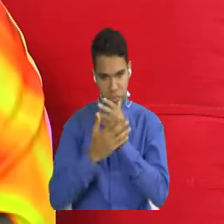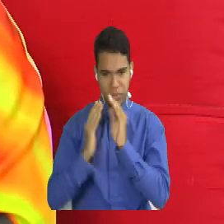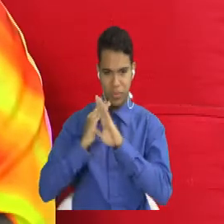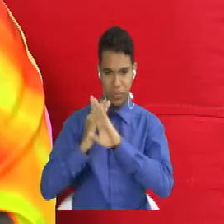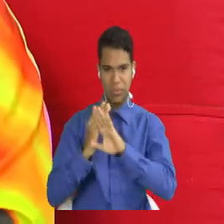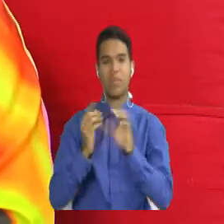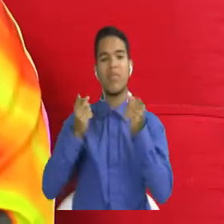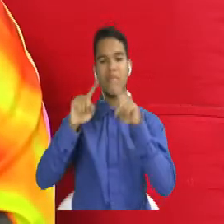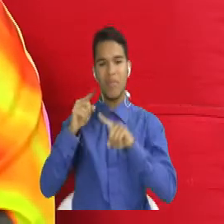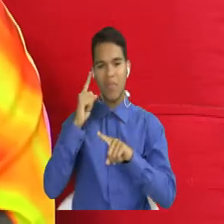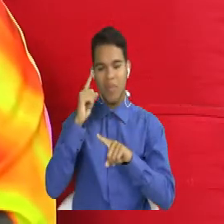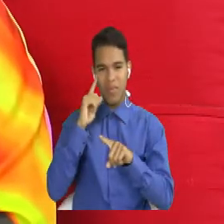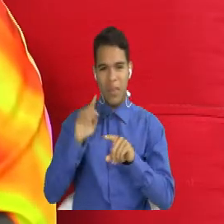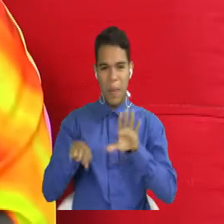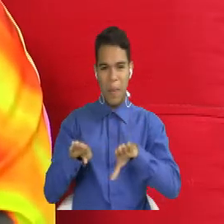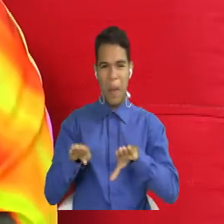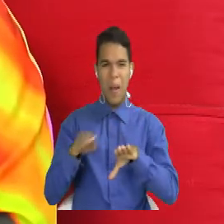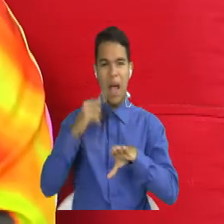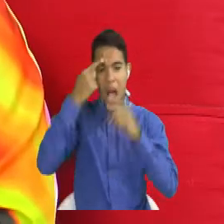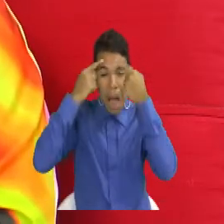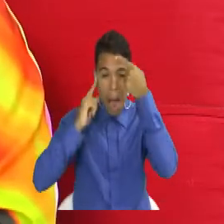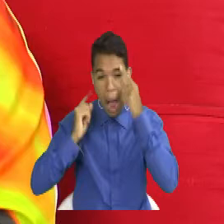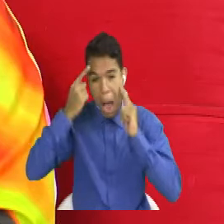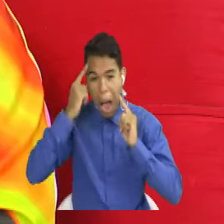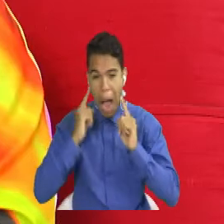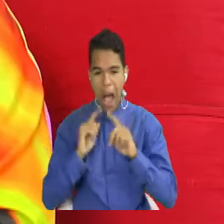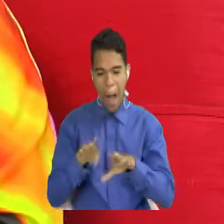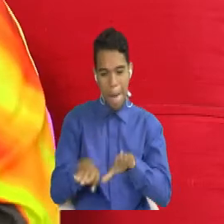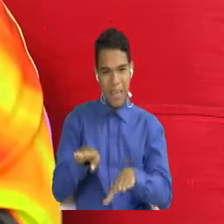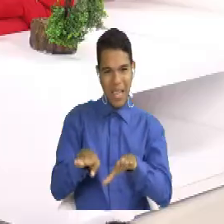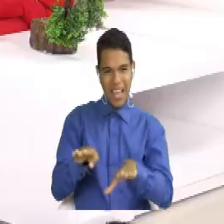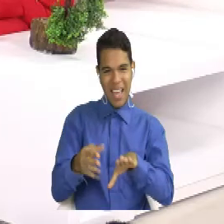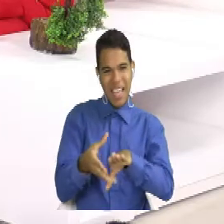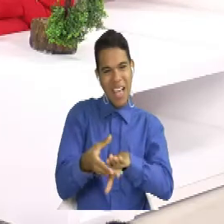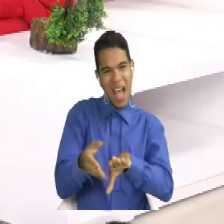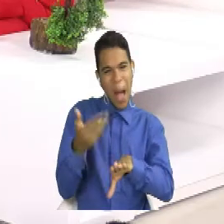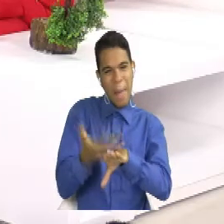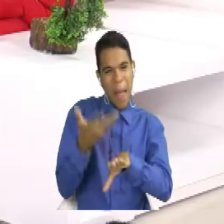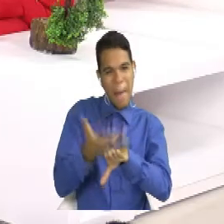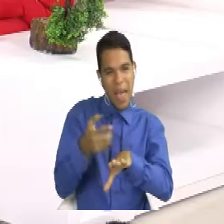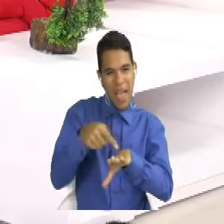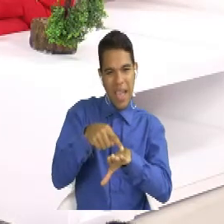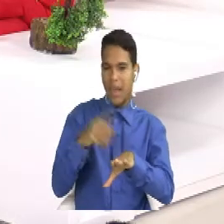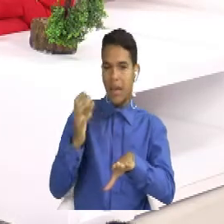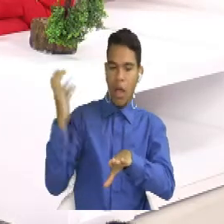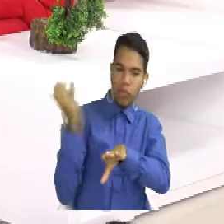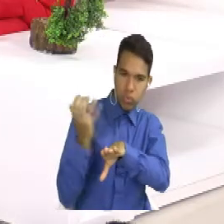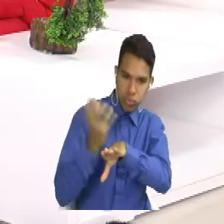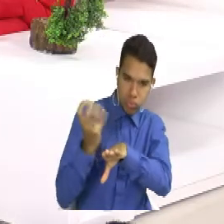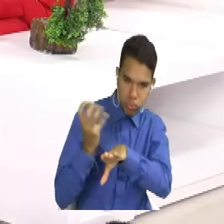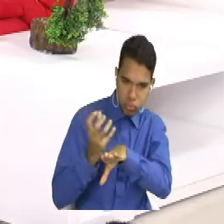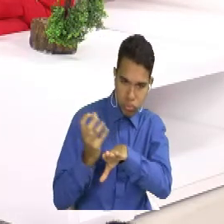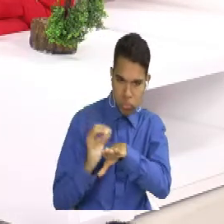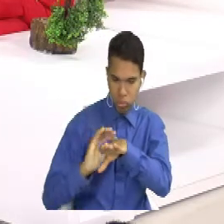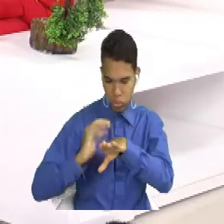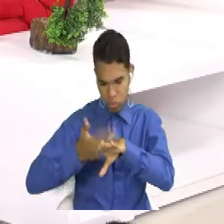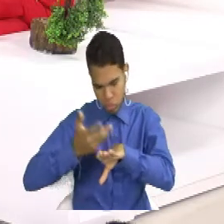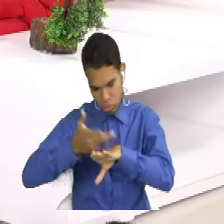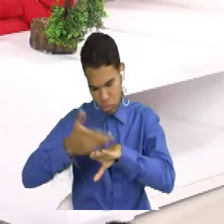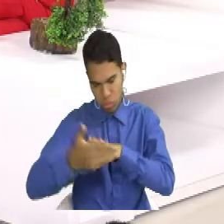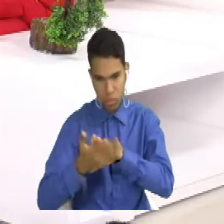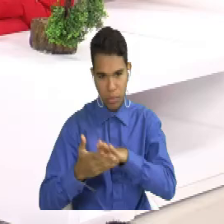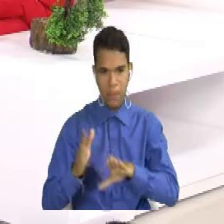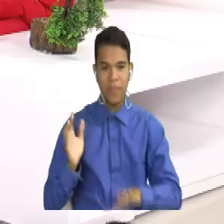los pies. Eso es importantísimo. Si no tenemos estos productos, el desodorante es un tips, el desodorante